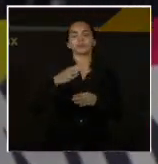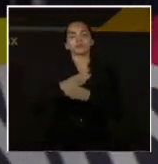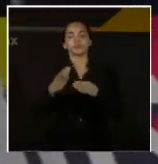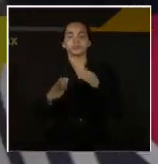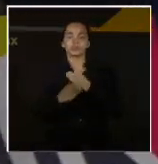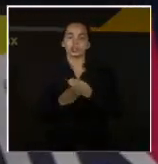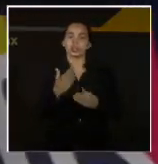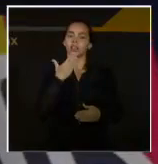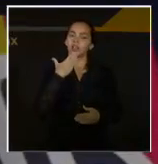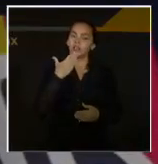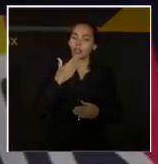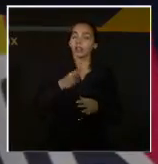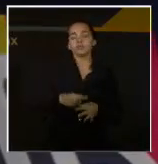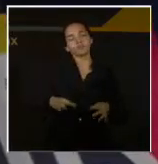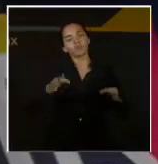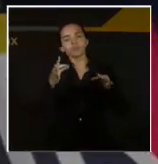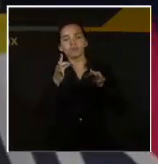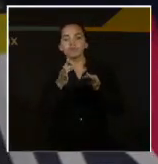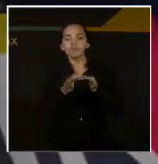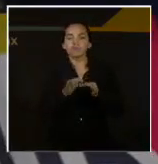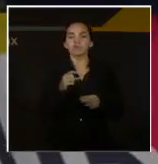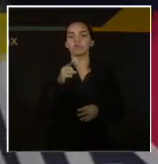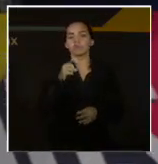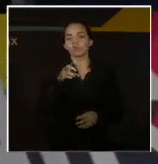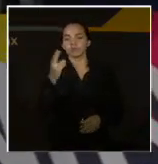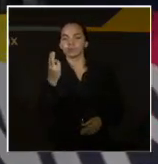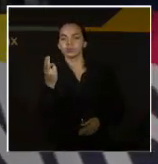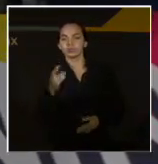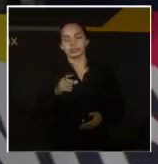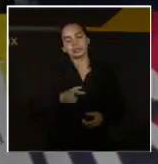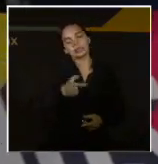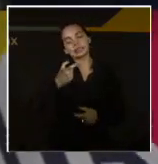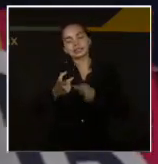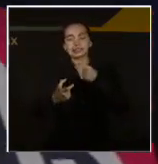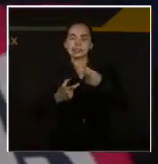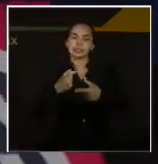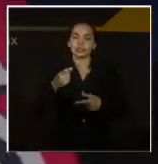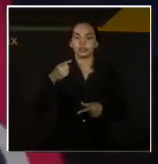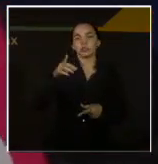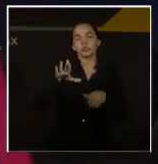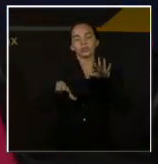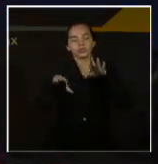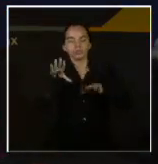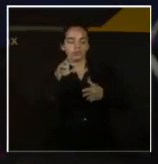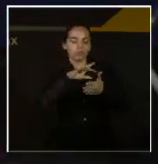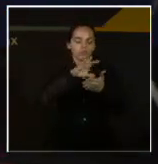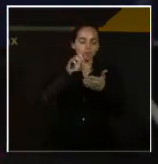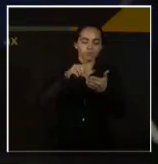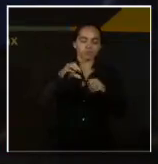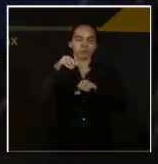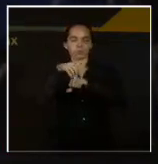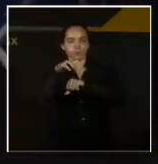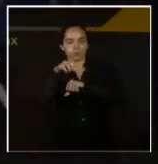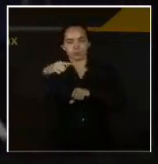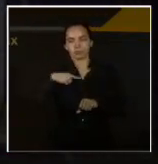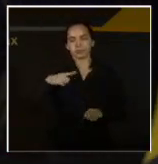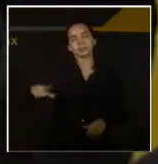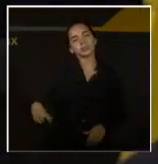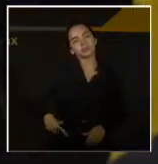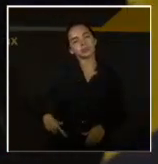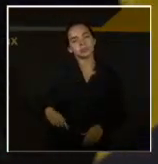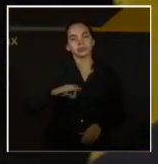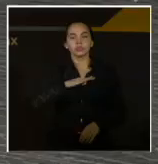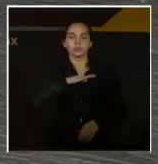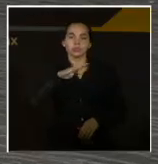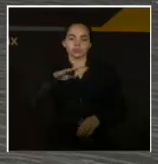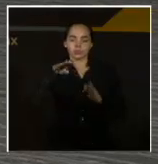pero que son muy importantes, pero para las cuales se requieren muchos recursos. Yo calculo que en mi gobierno le vamos a poder